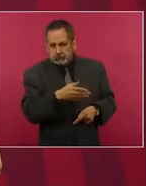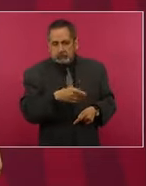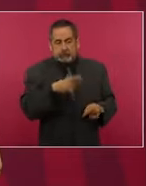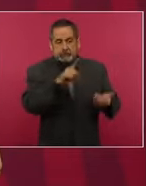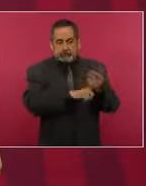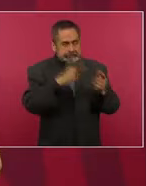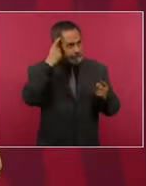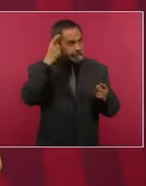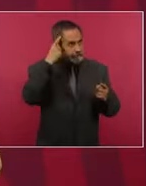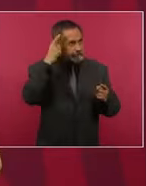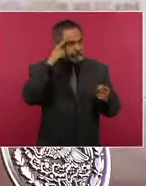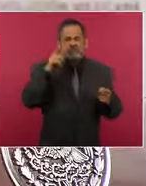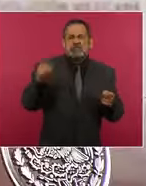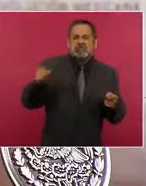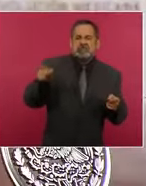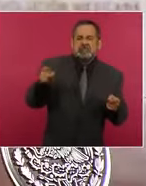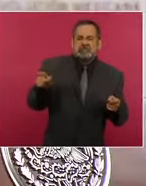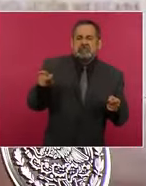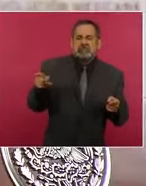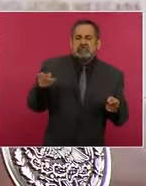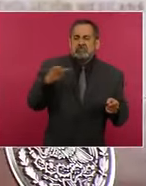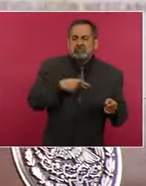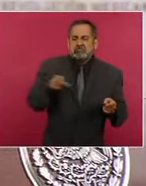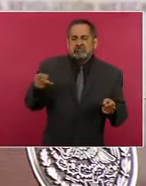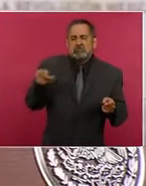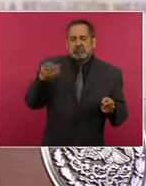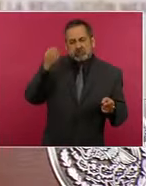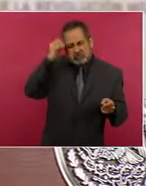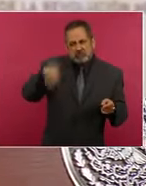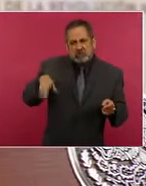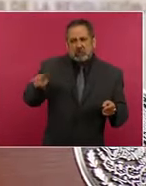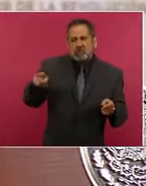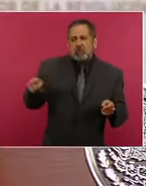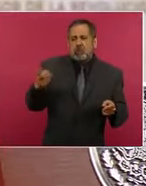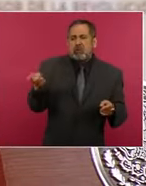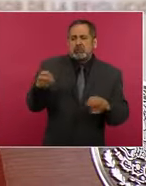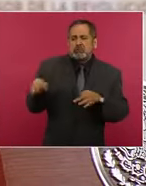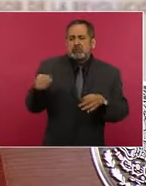sí lo piensan, que el que está pobre es porque no trabaja.